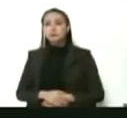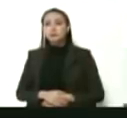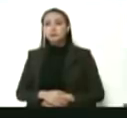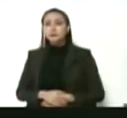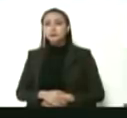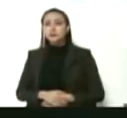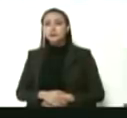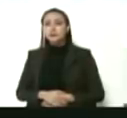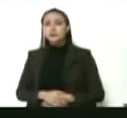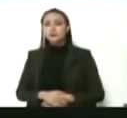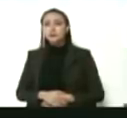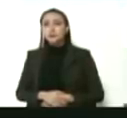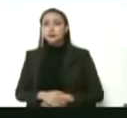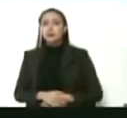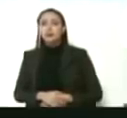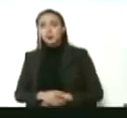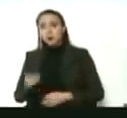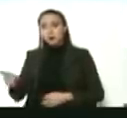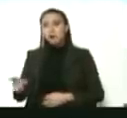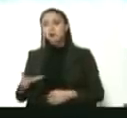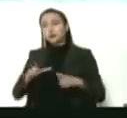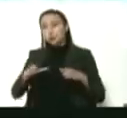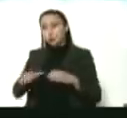en la diplomacia.